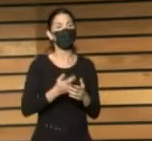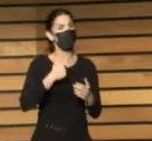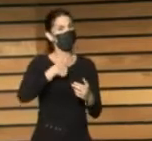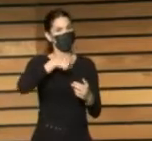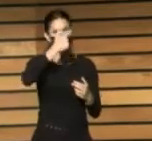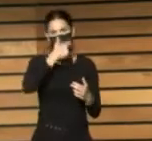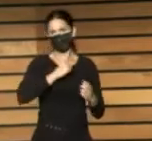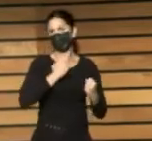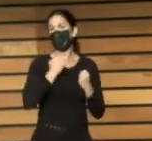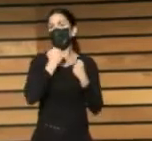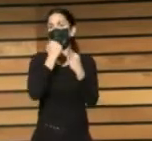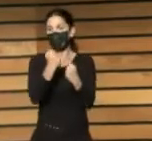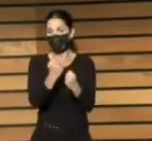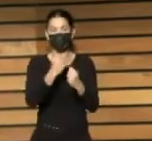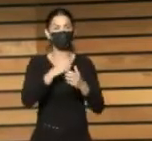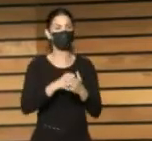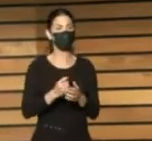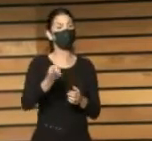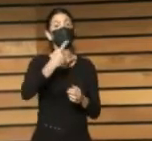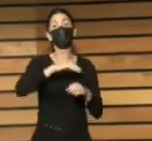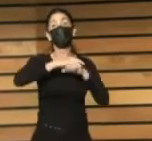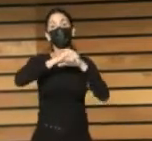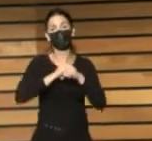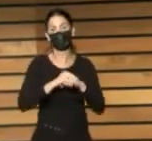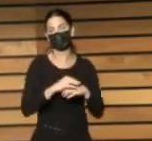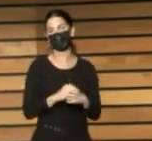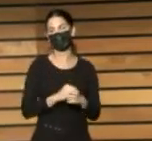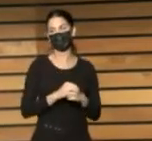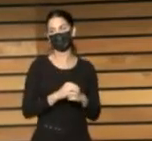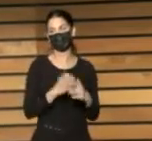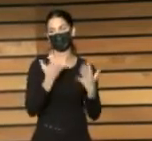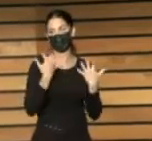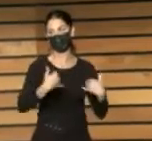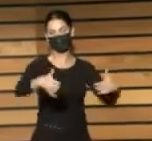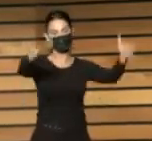mi simpatía y, si lo queréis, mi amistad.